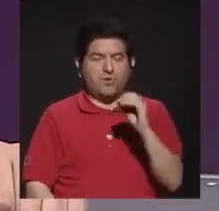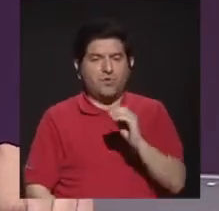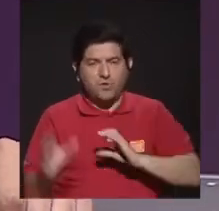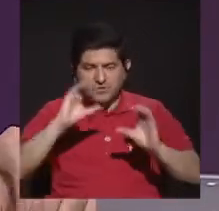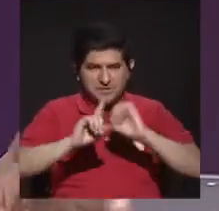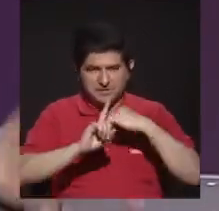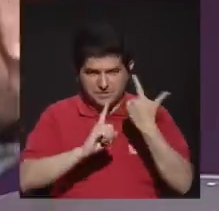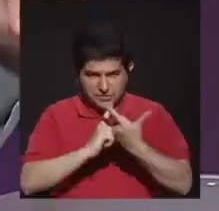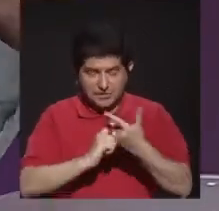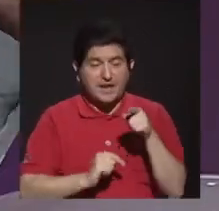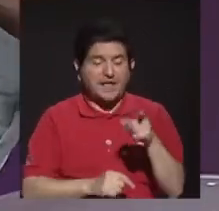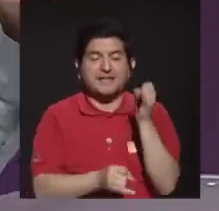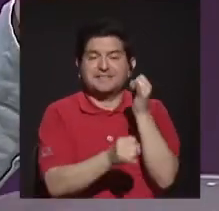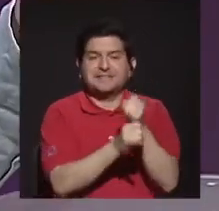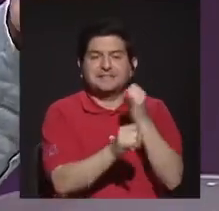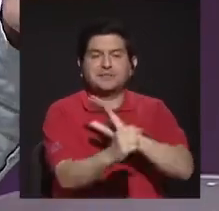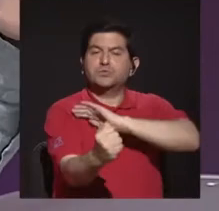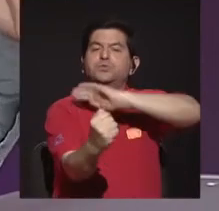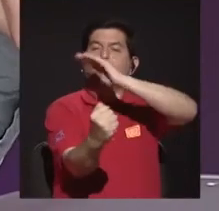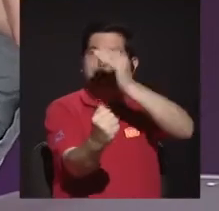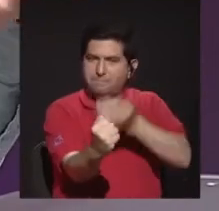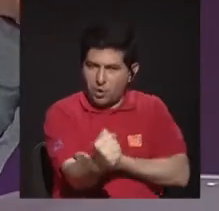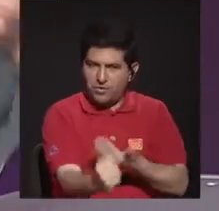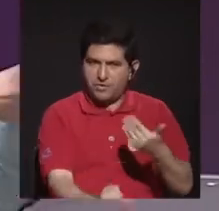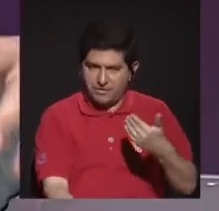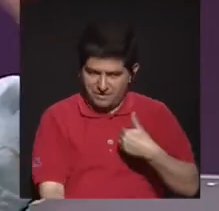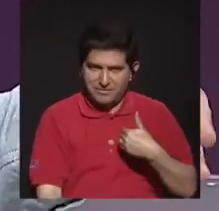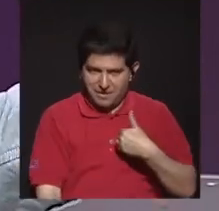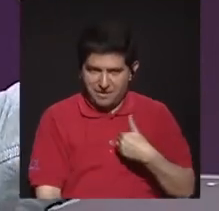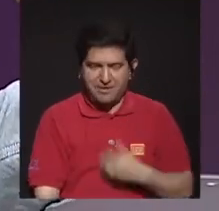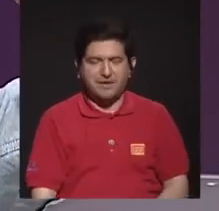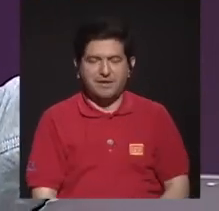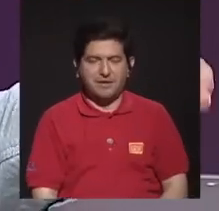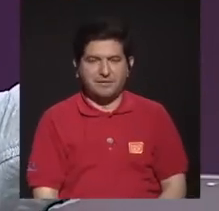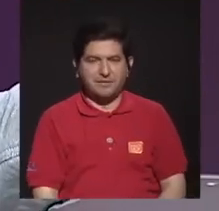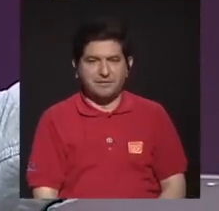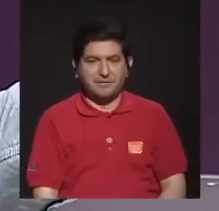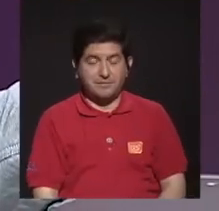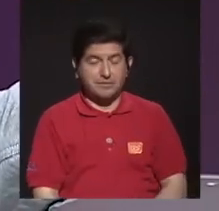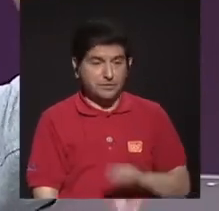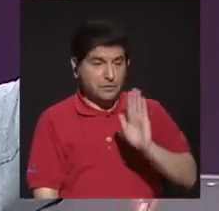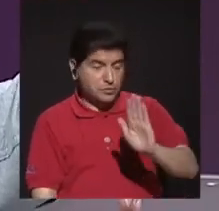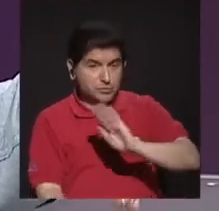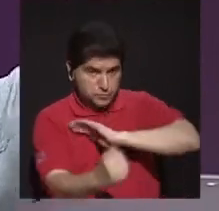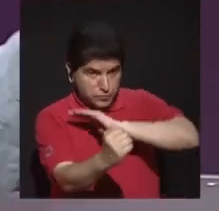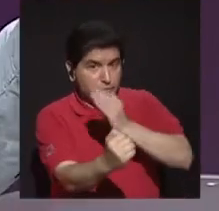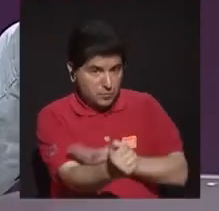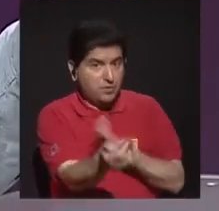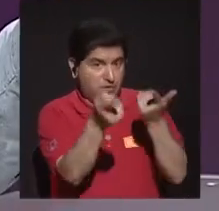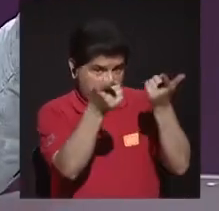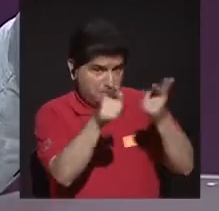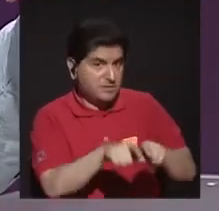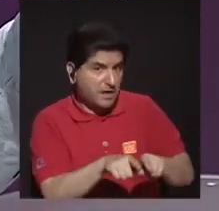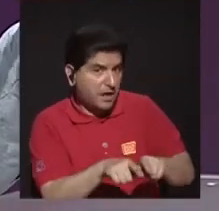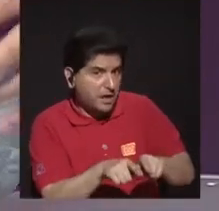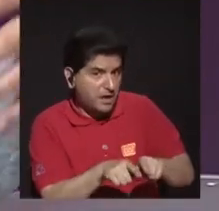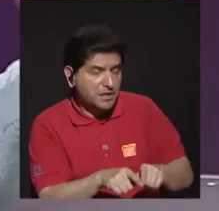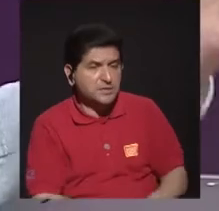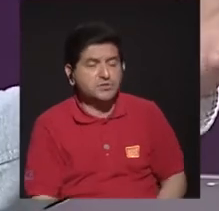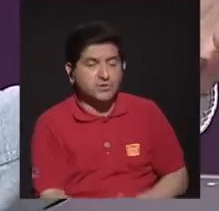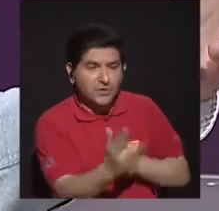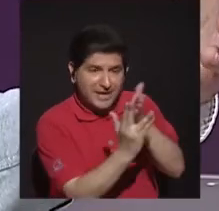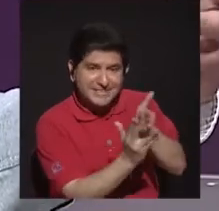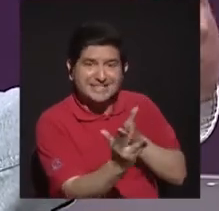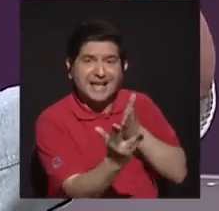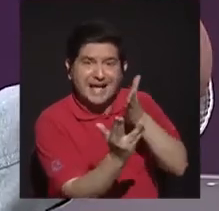son una institución muy poderosa, ¿no? Tienen un poder fáctico porque son la vía de